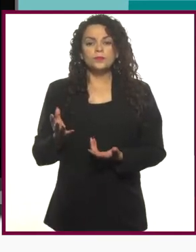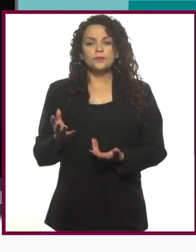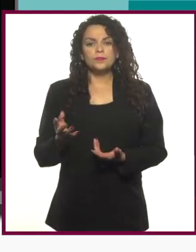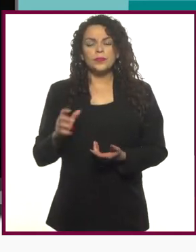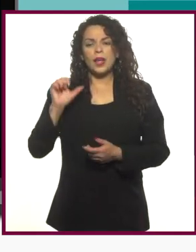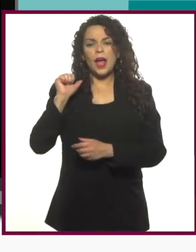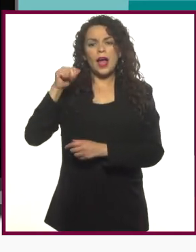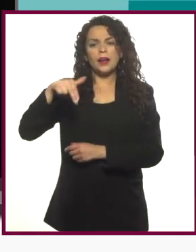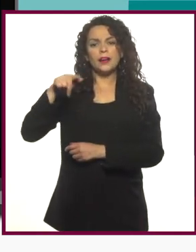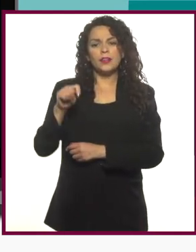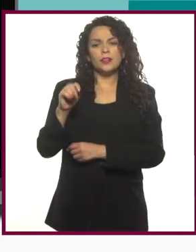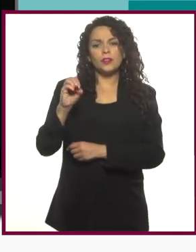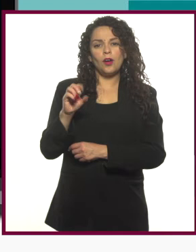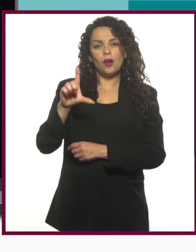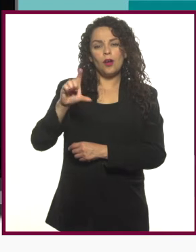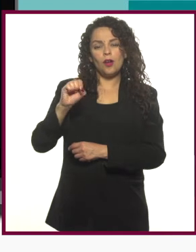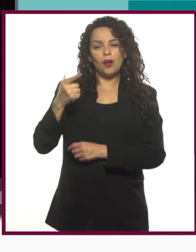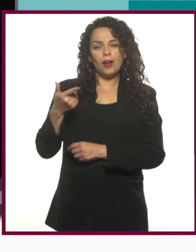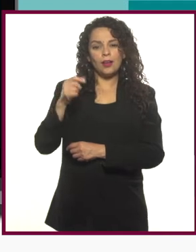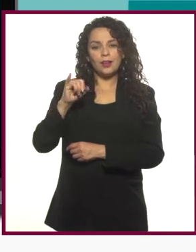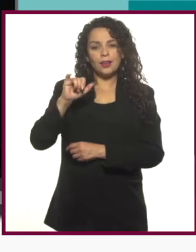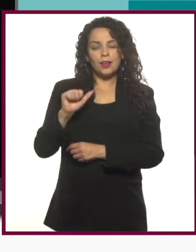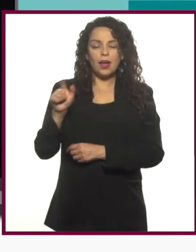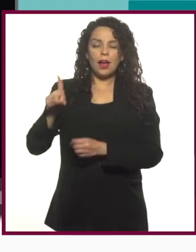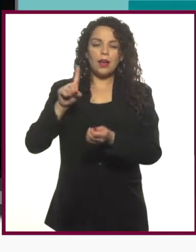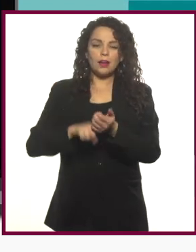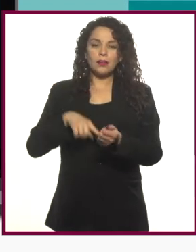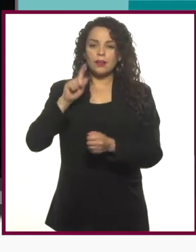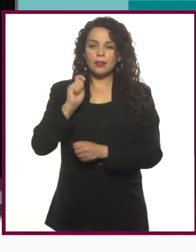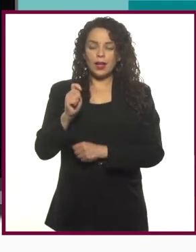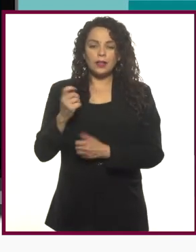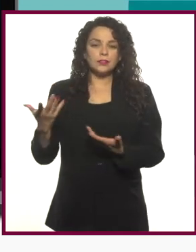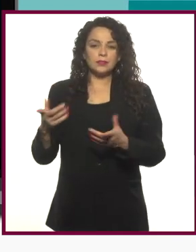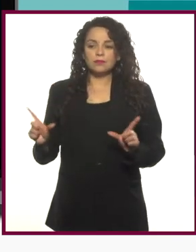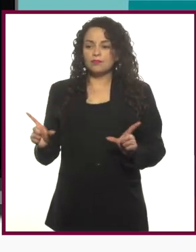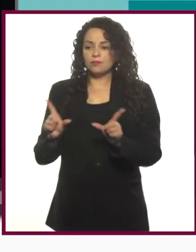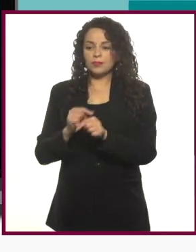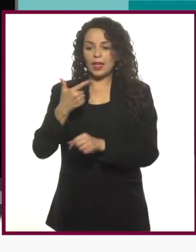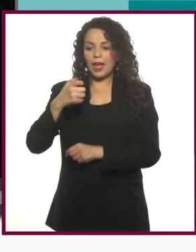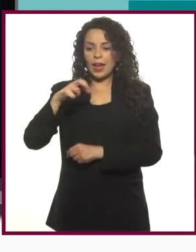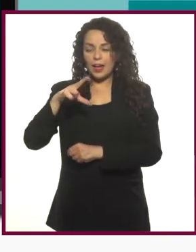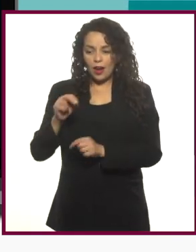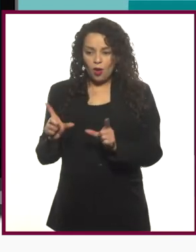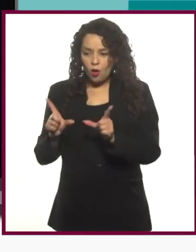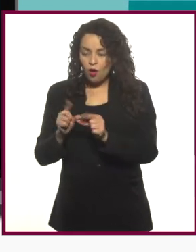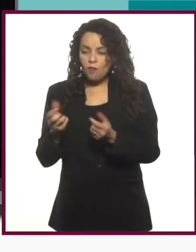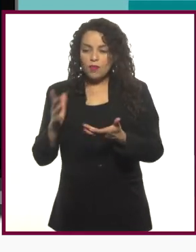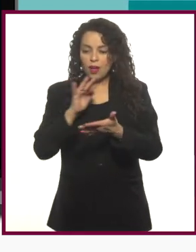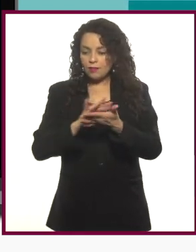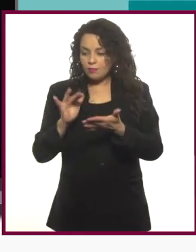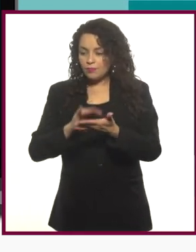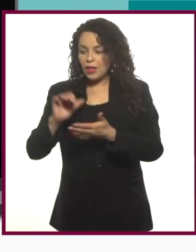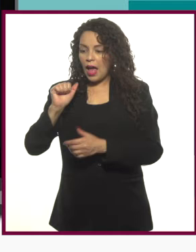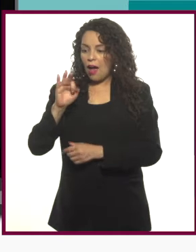las antologías, cualquier antología de géneros breves, de minificción, microrrelato,